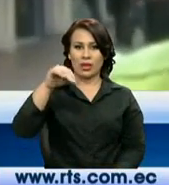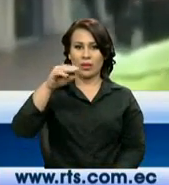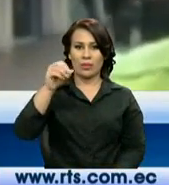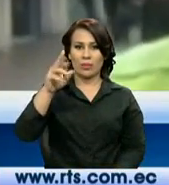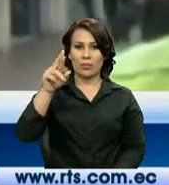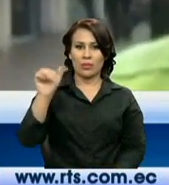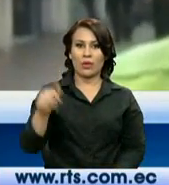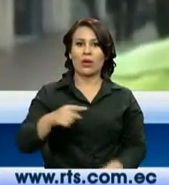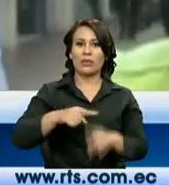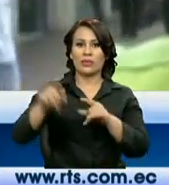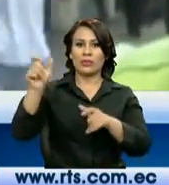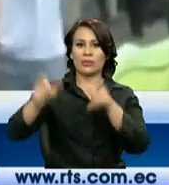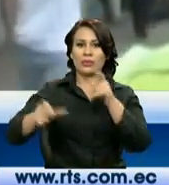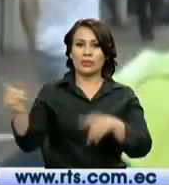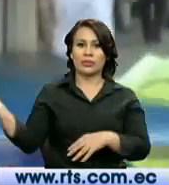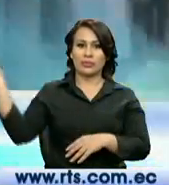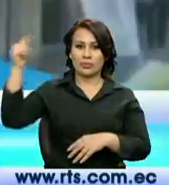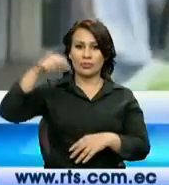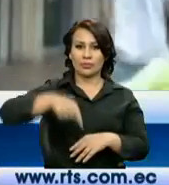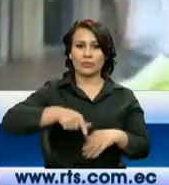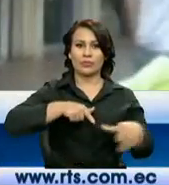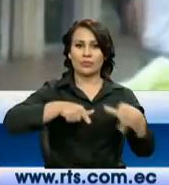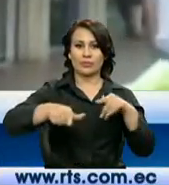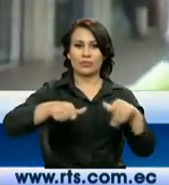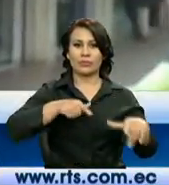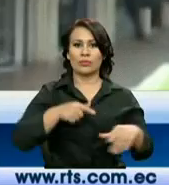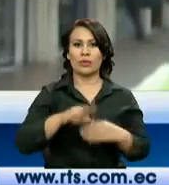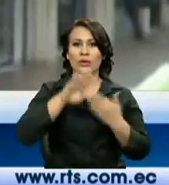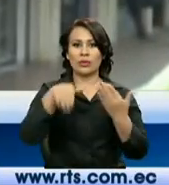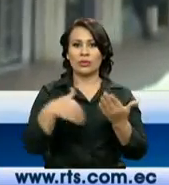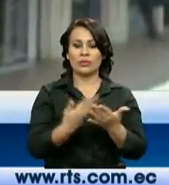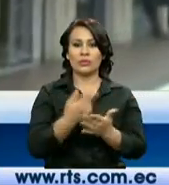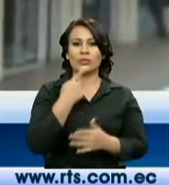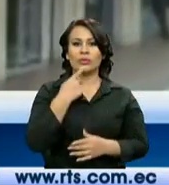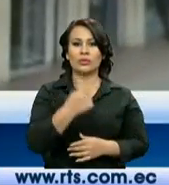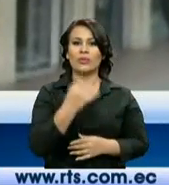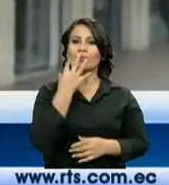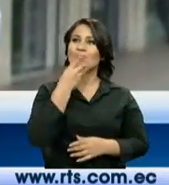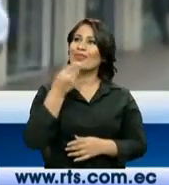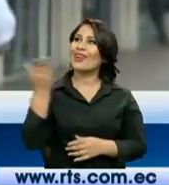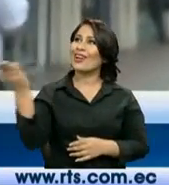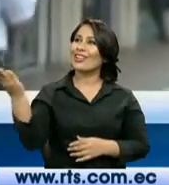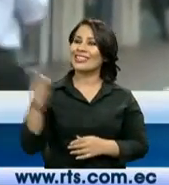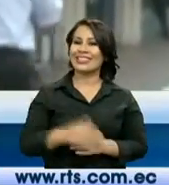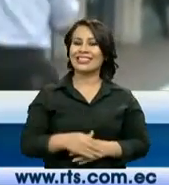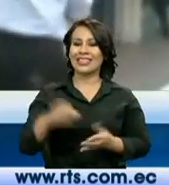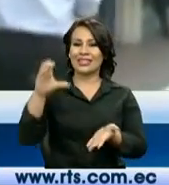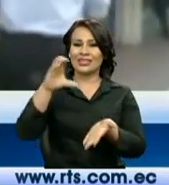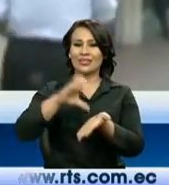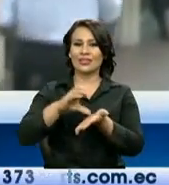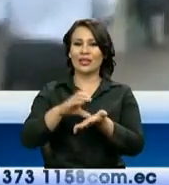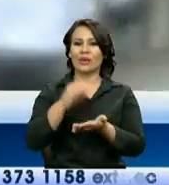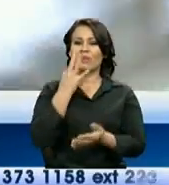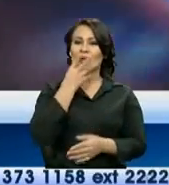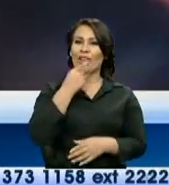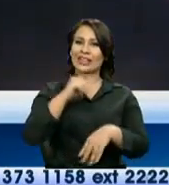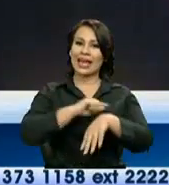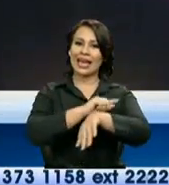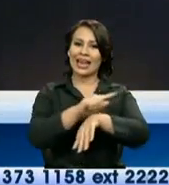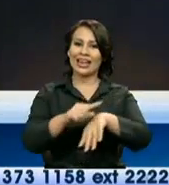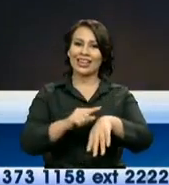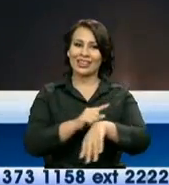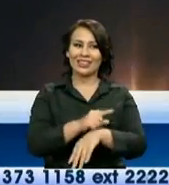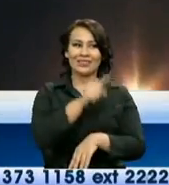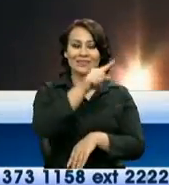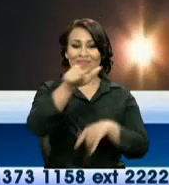que viene de otro lado. Le digo, todos dicen hermoso, es una ciudad muy hermosa por el reloj.